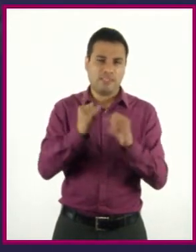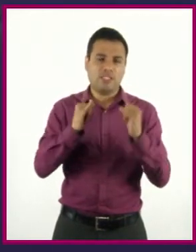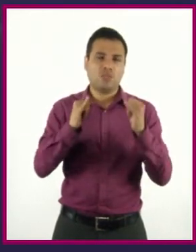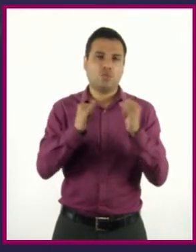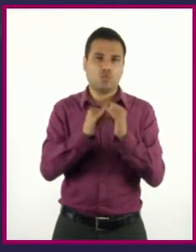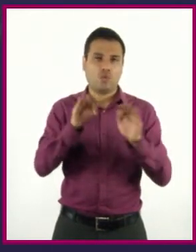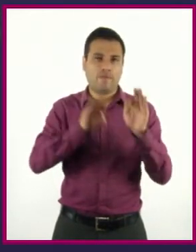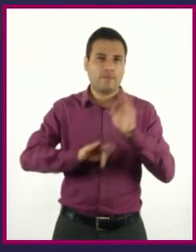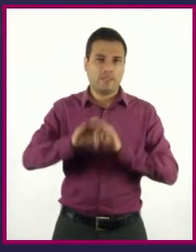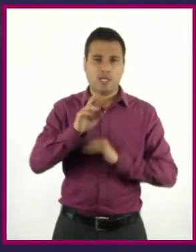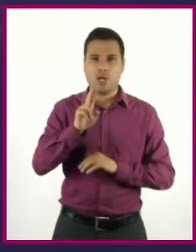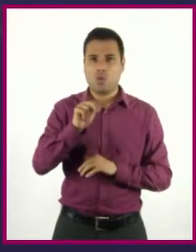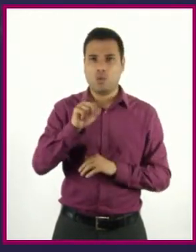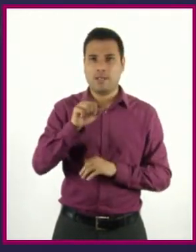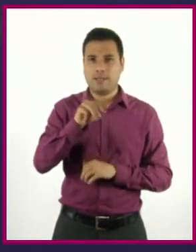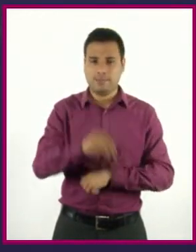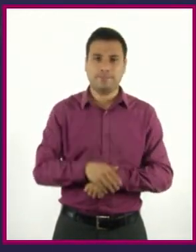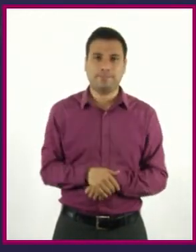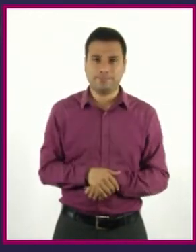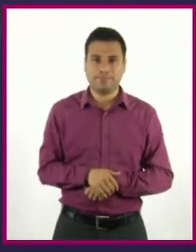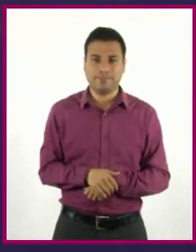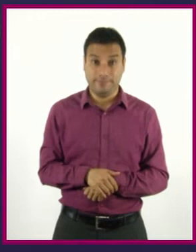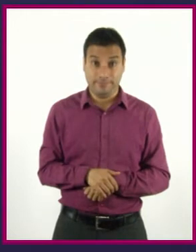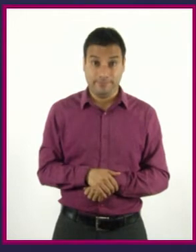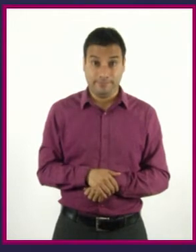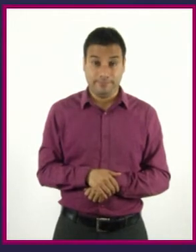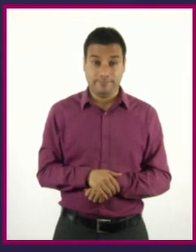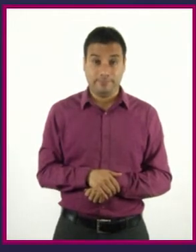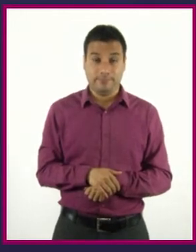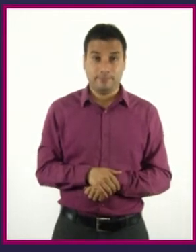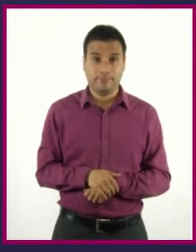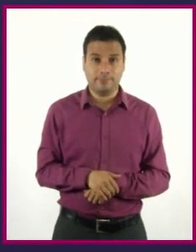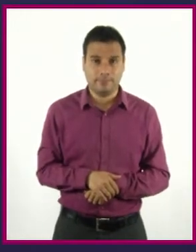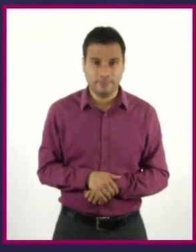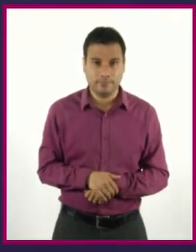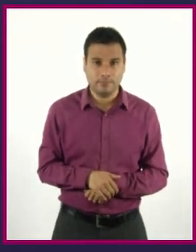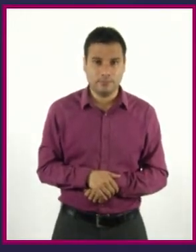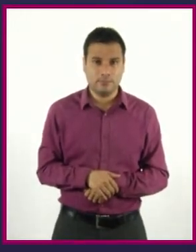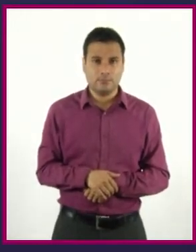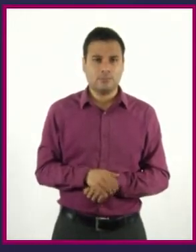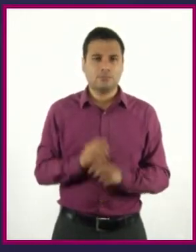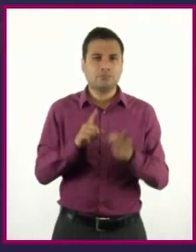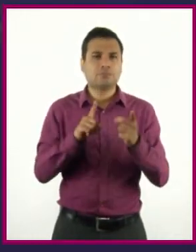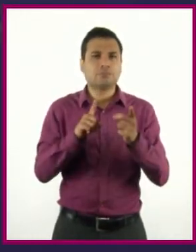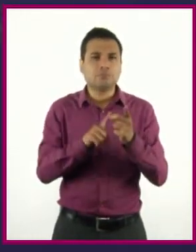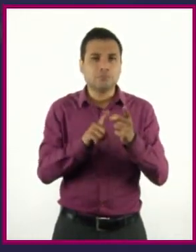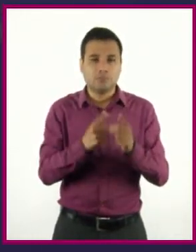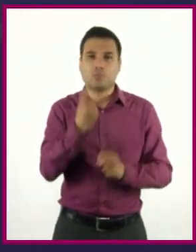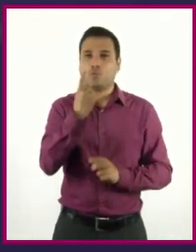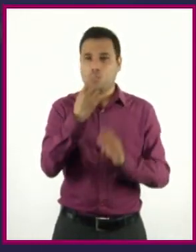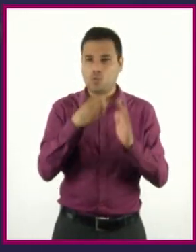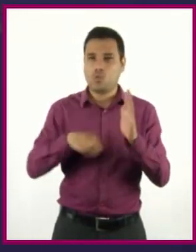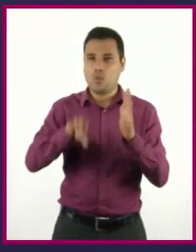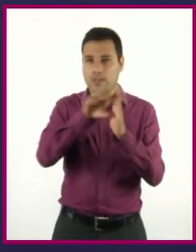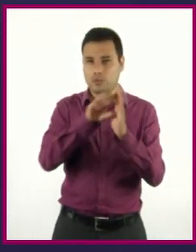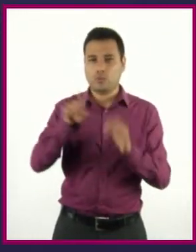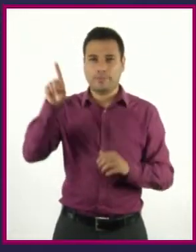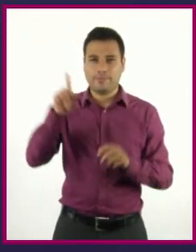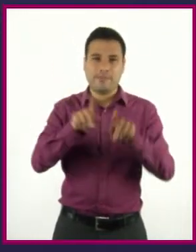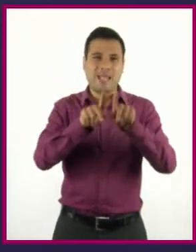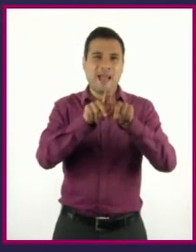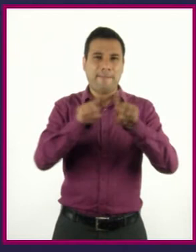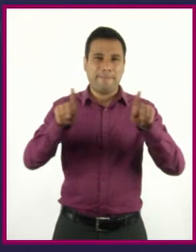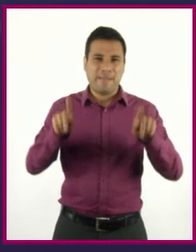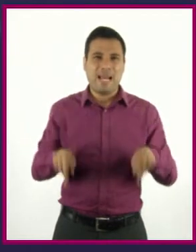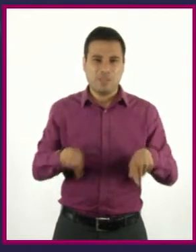UNAM. En ese entonces, el instituto estaba contenido en una sola habitación del Palacio de Minería.